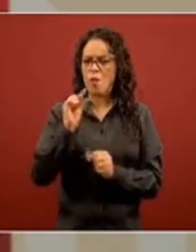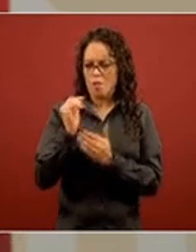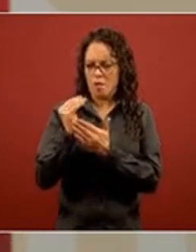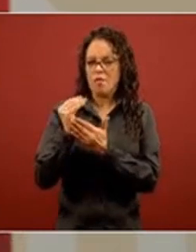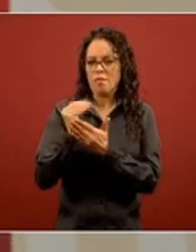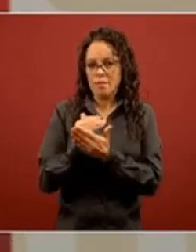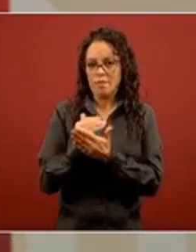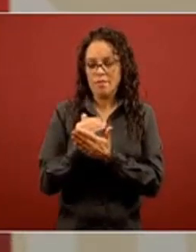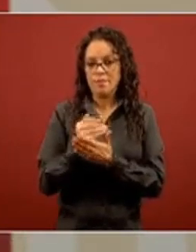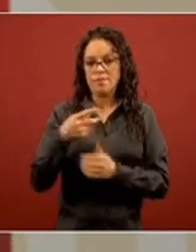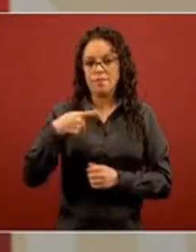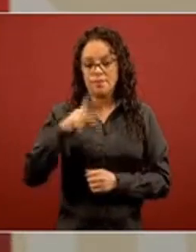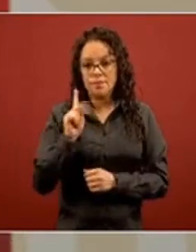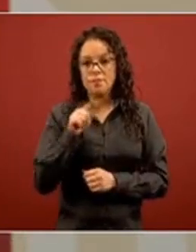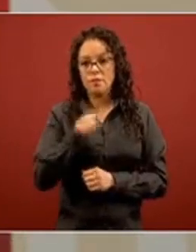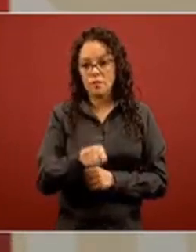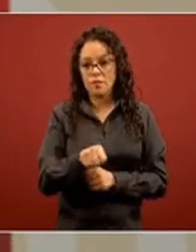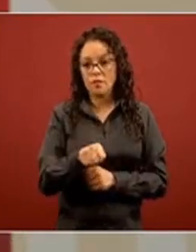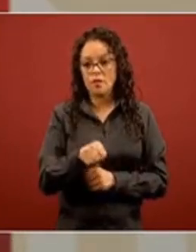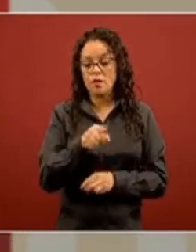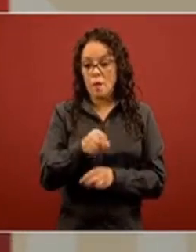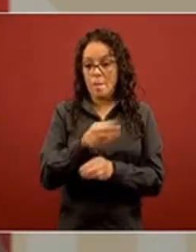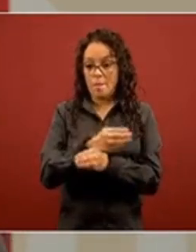se utiliza el equipo